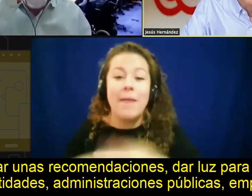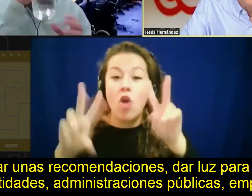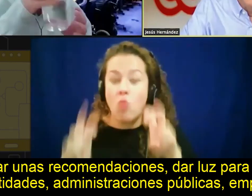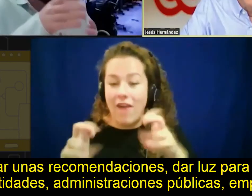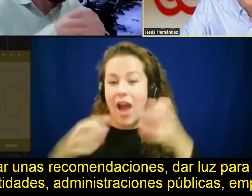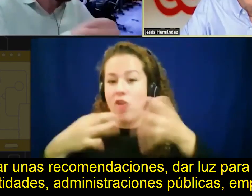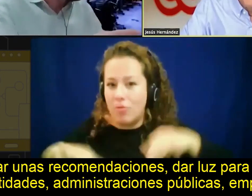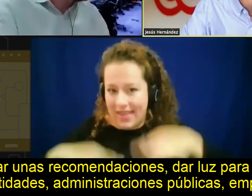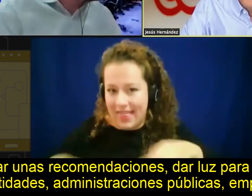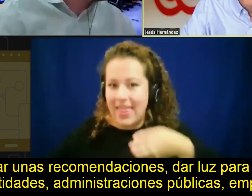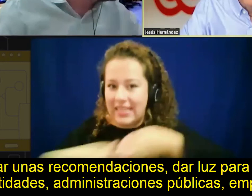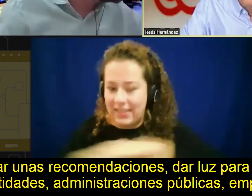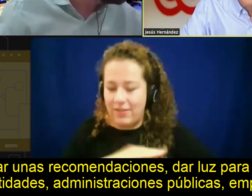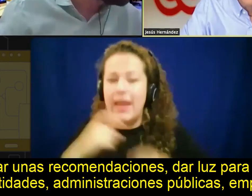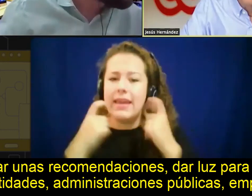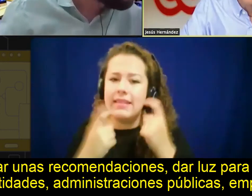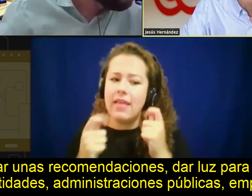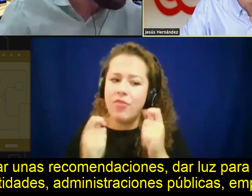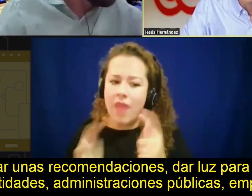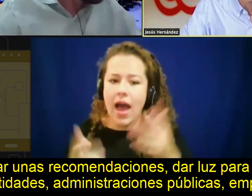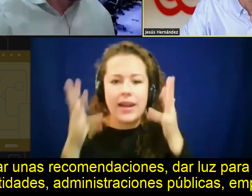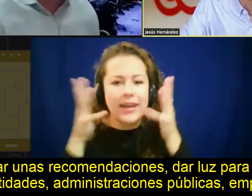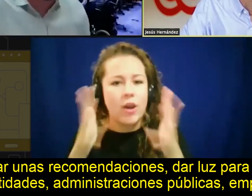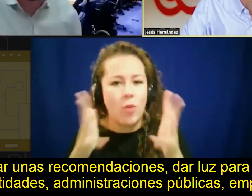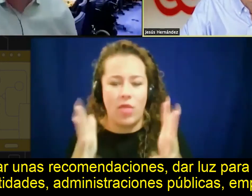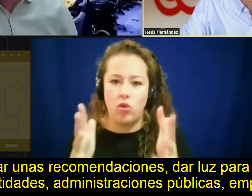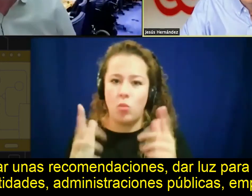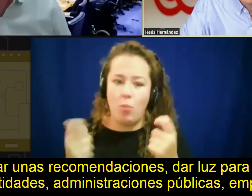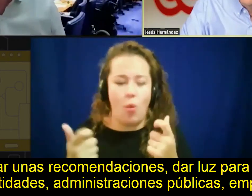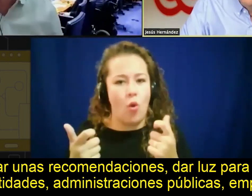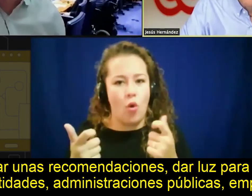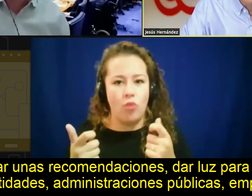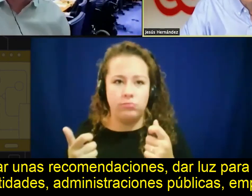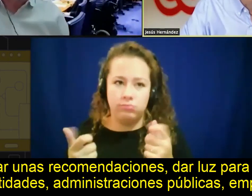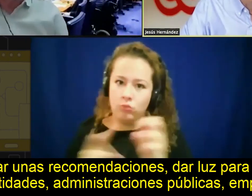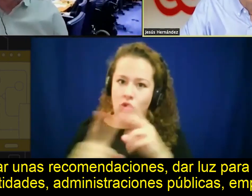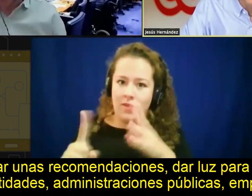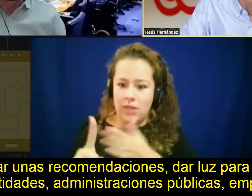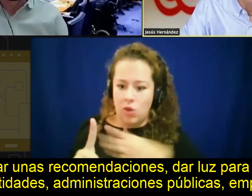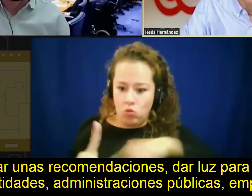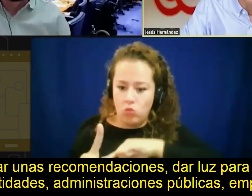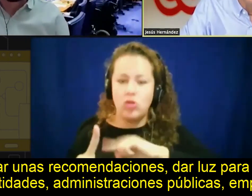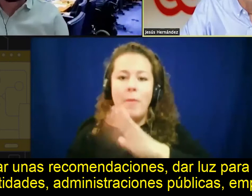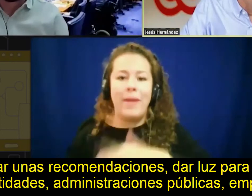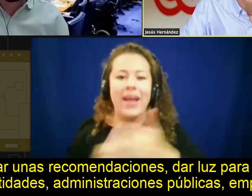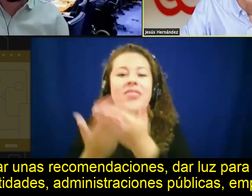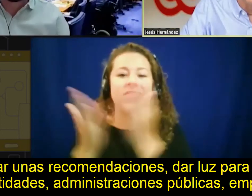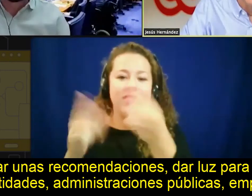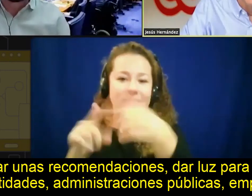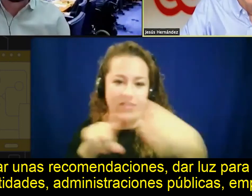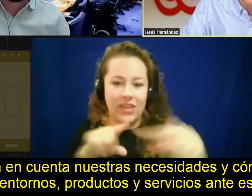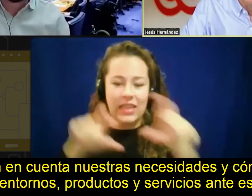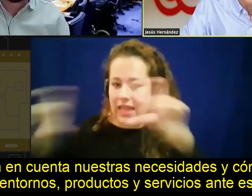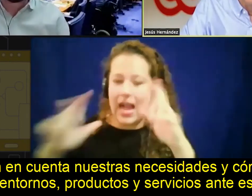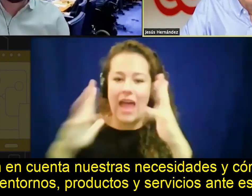tratando de dar unas recomendaciones, dar luz para que las diferentes entidades, administraciones públicas,